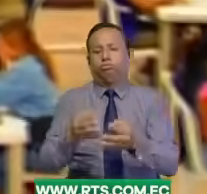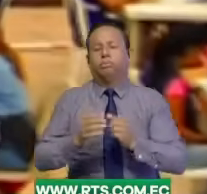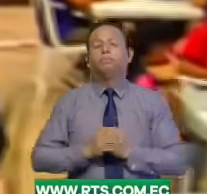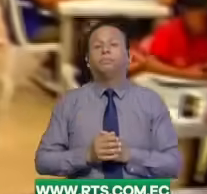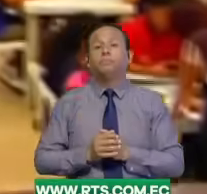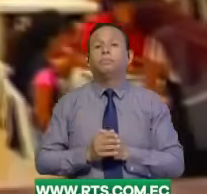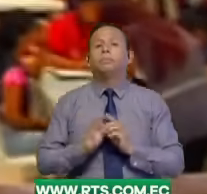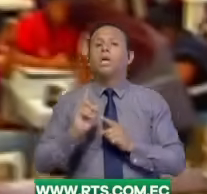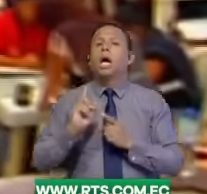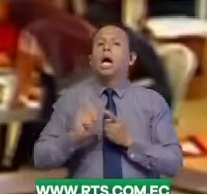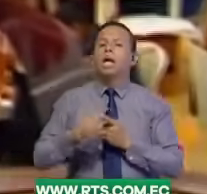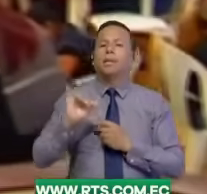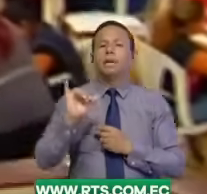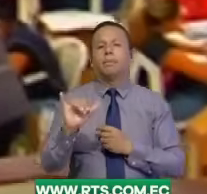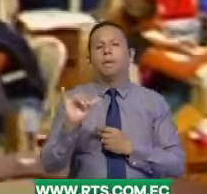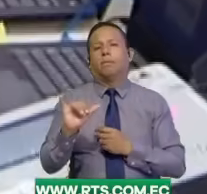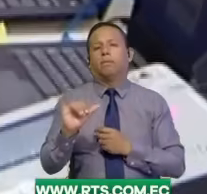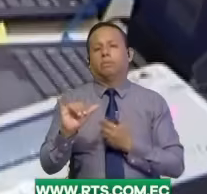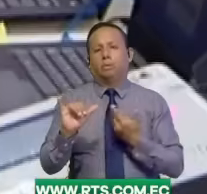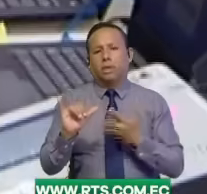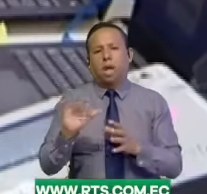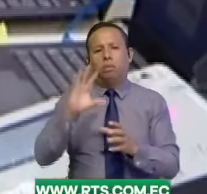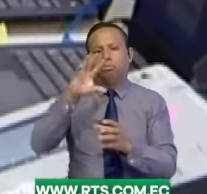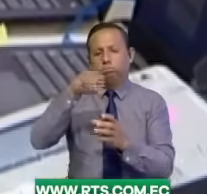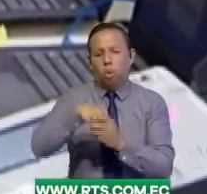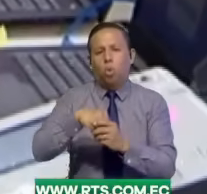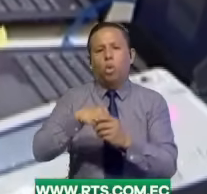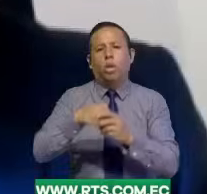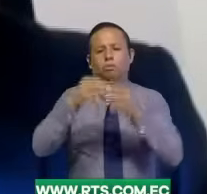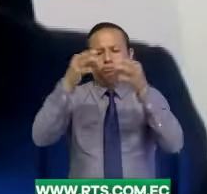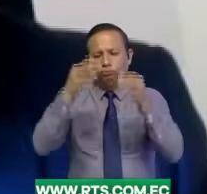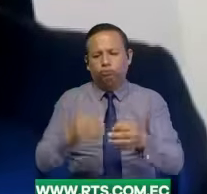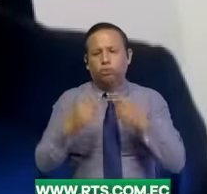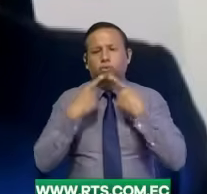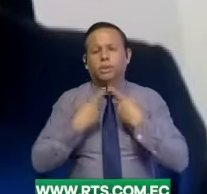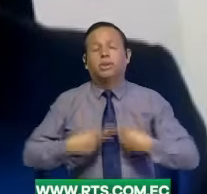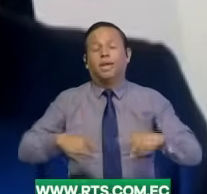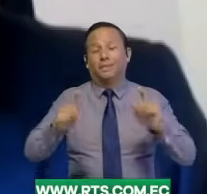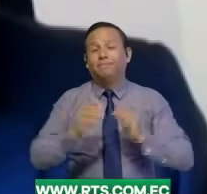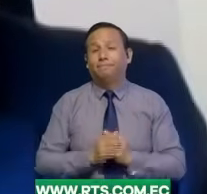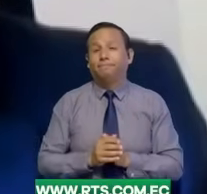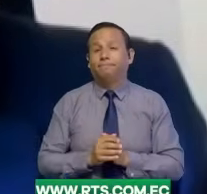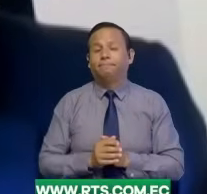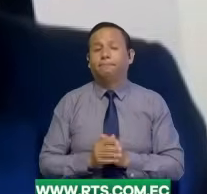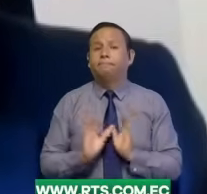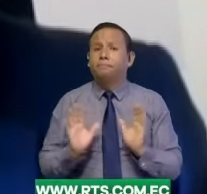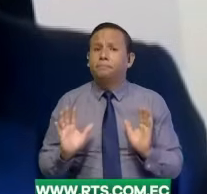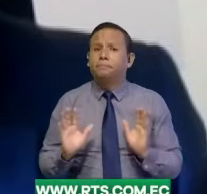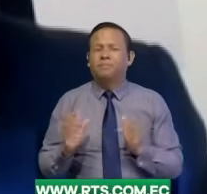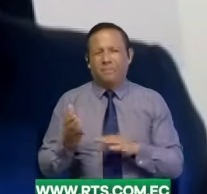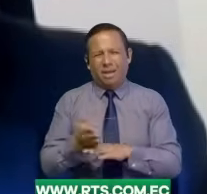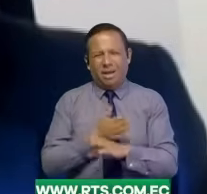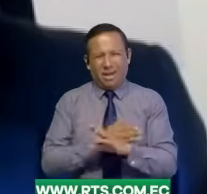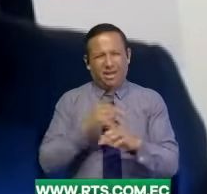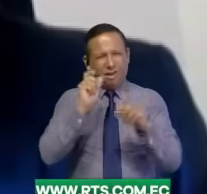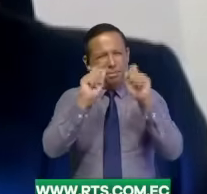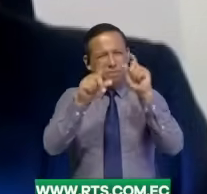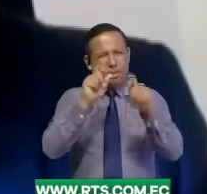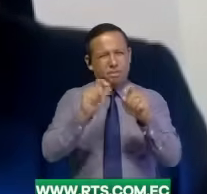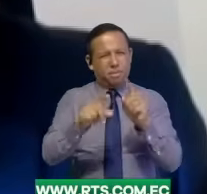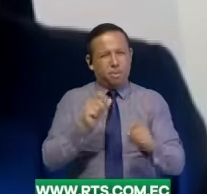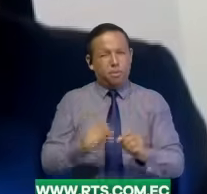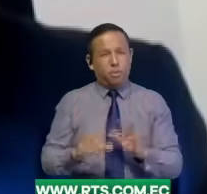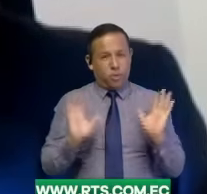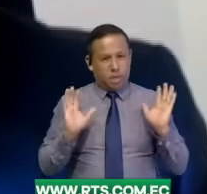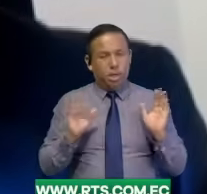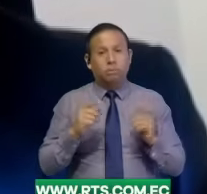más tardar hasta el sábado para que ya conste en el registro oficial. Los efectos que tienen las preguntas de la consulta popular son